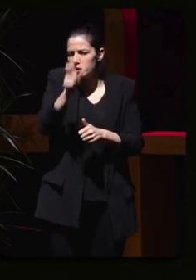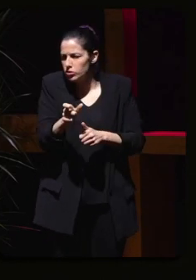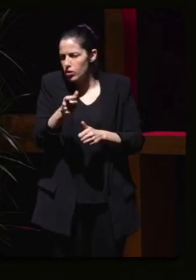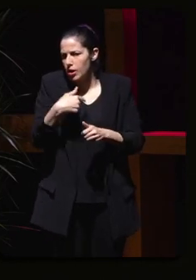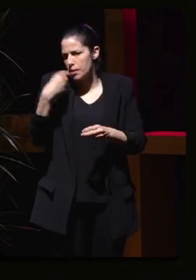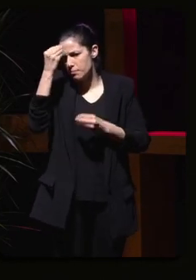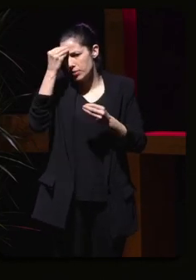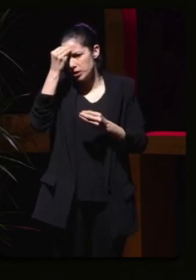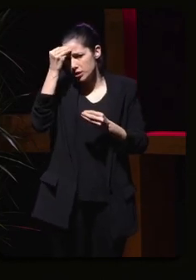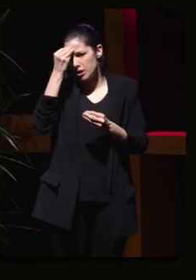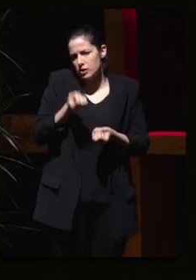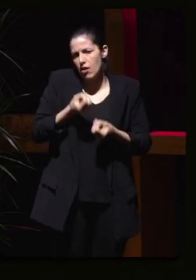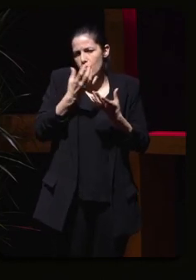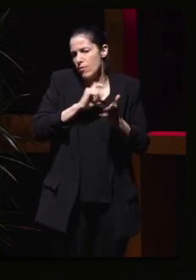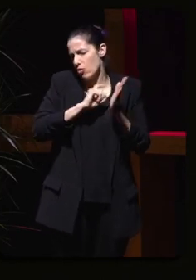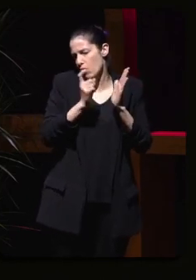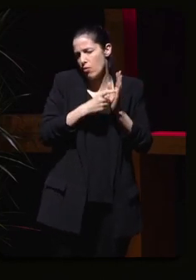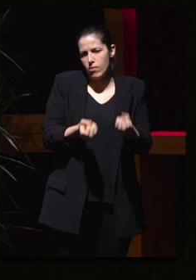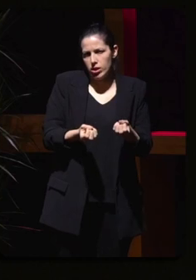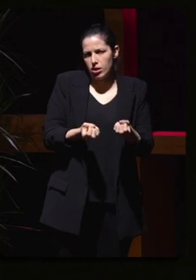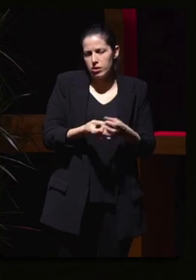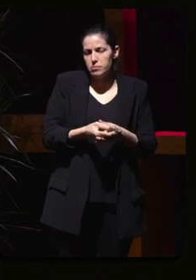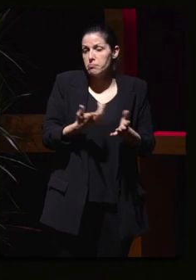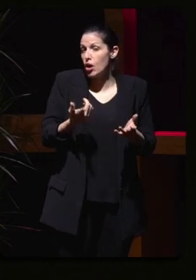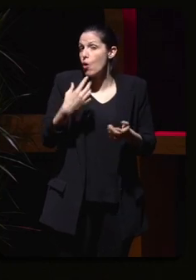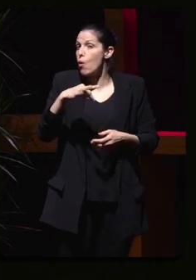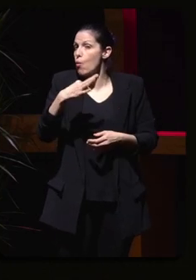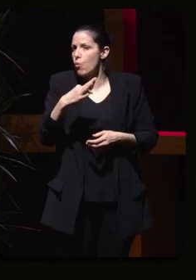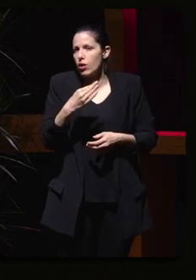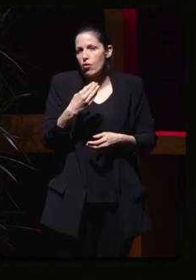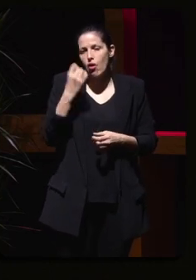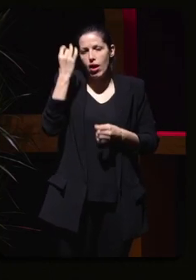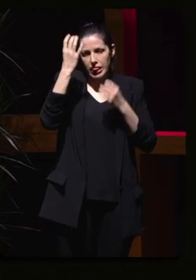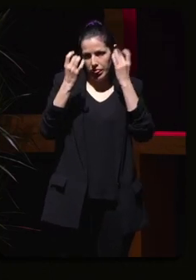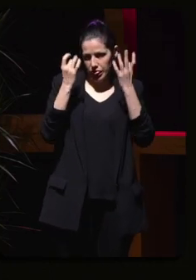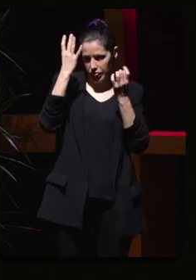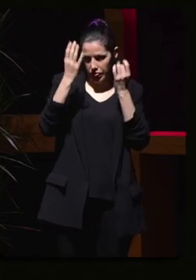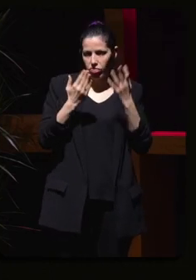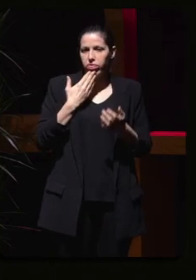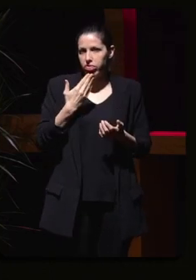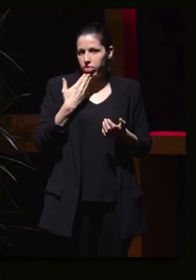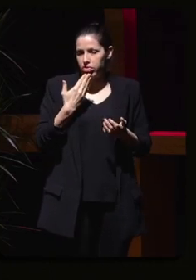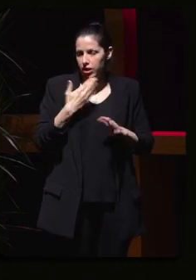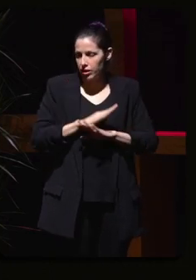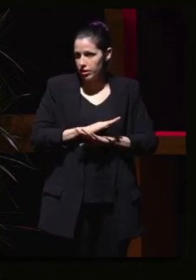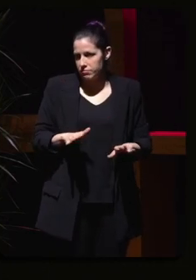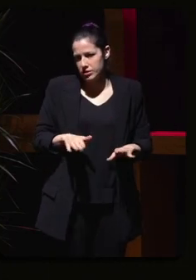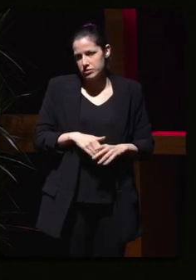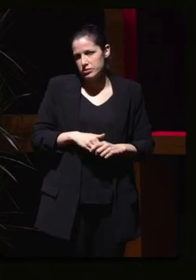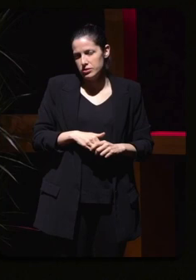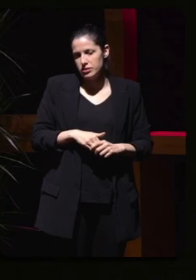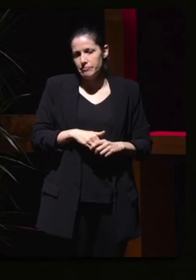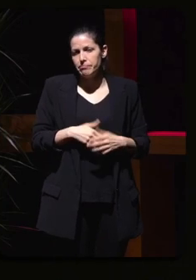está informada cuando realmente lo único que está es entretenida. Y lo que está es entretenida a veces con puros fines mercantilistas